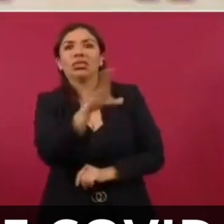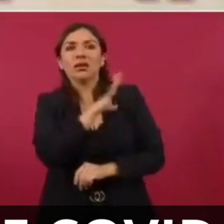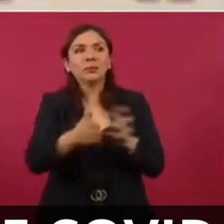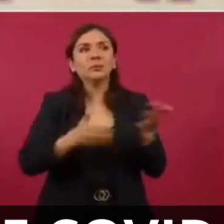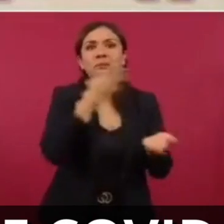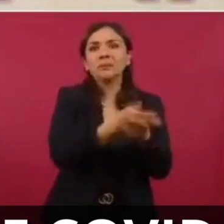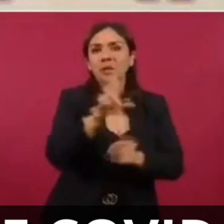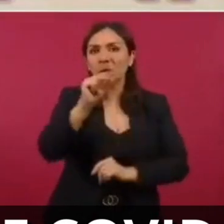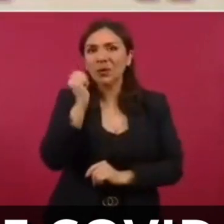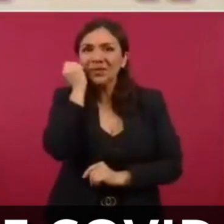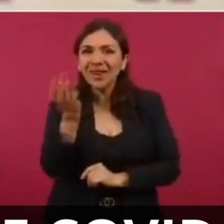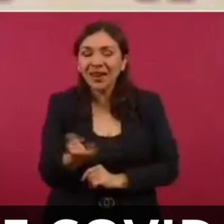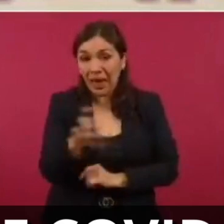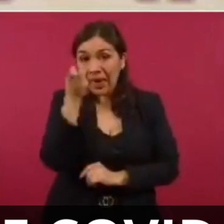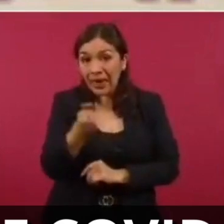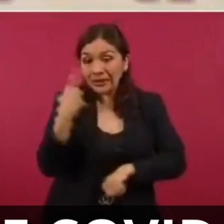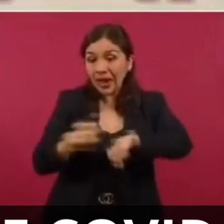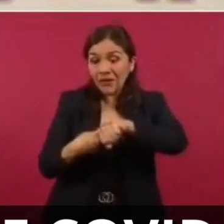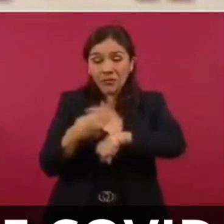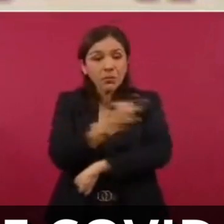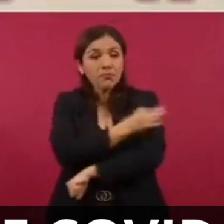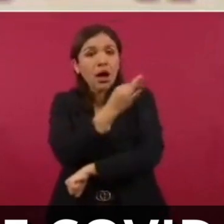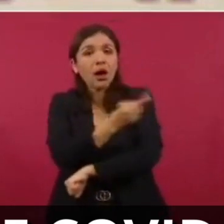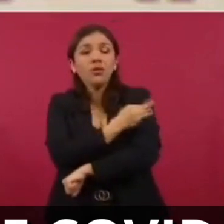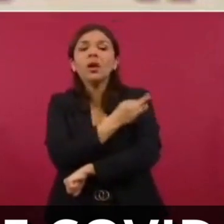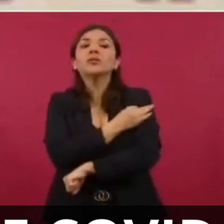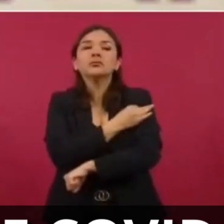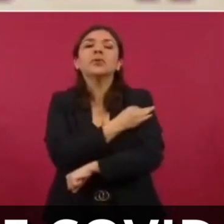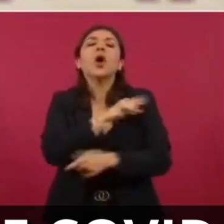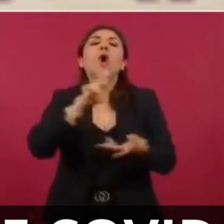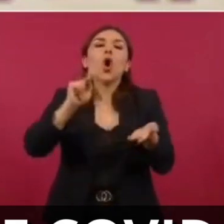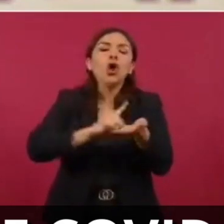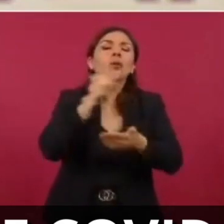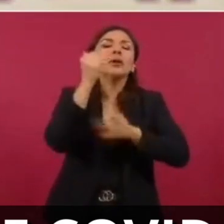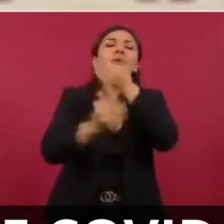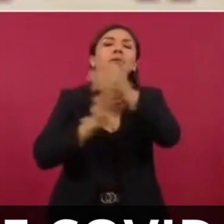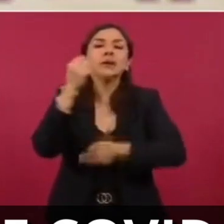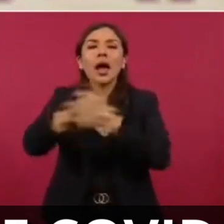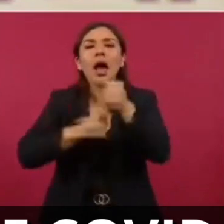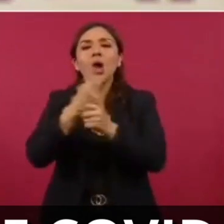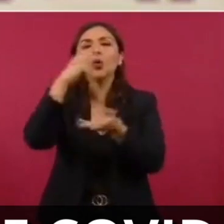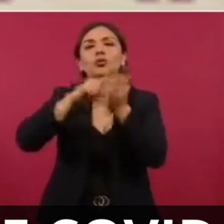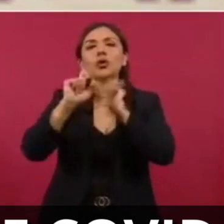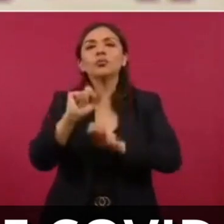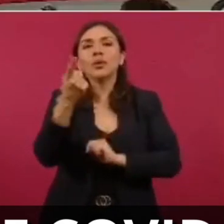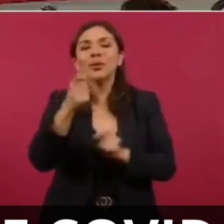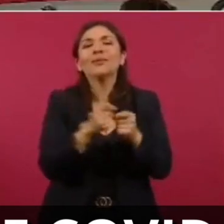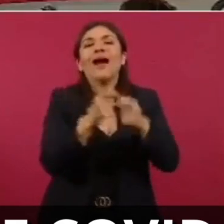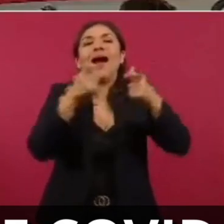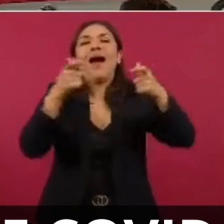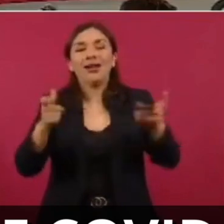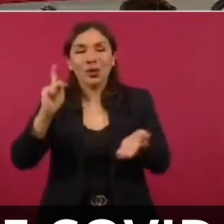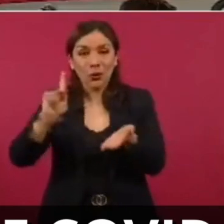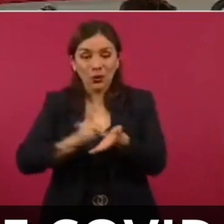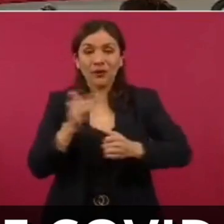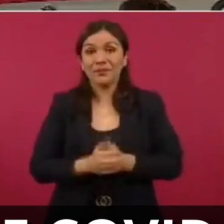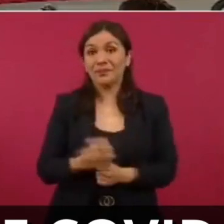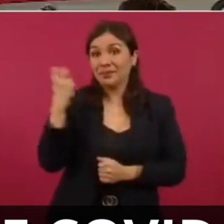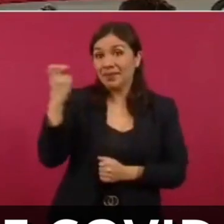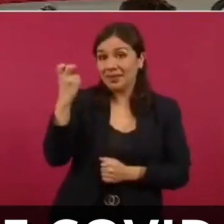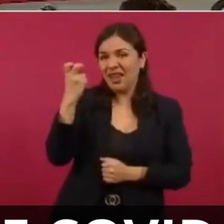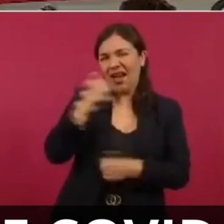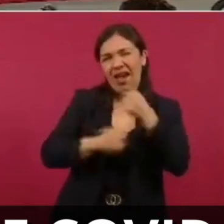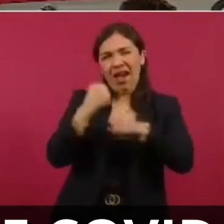y esta vacunación se empezó a recuperar en 2021. Las cifras de 2022 que se ven ahí, desde luego, son preliminares y